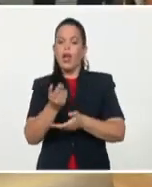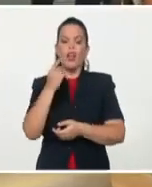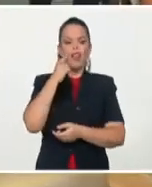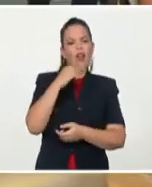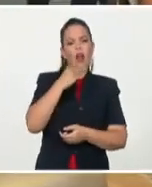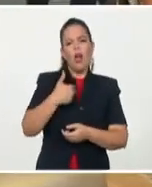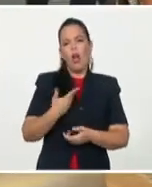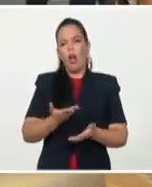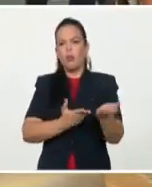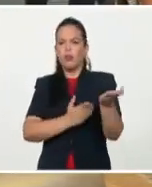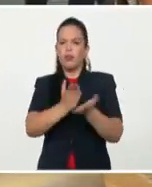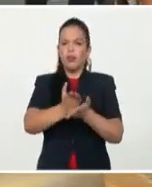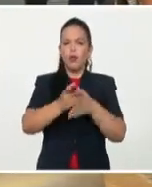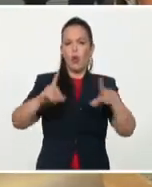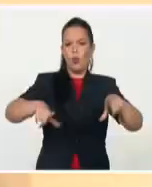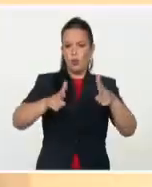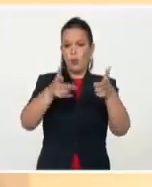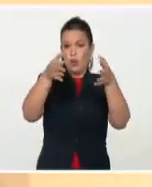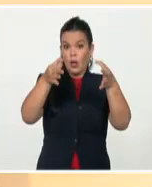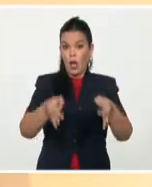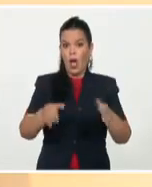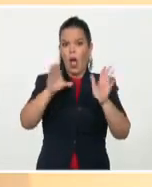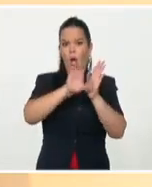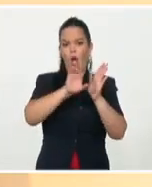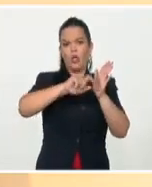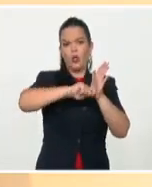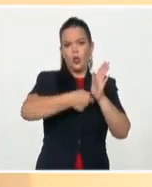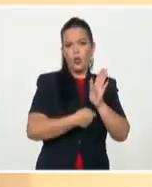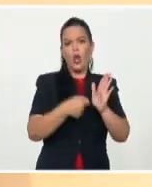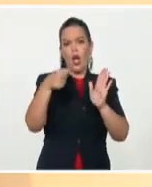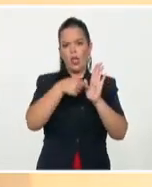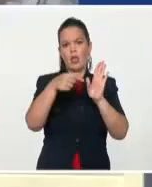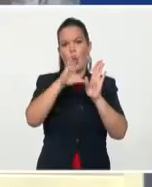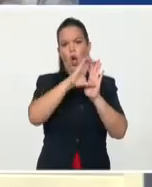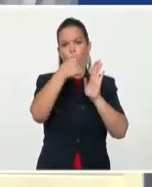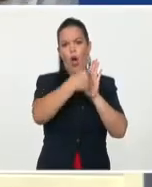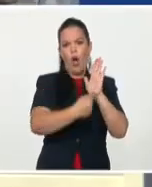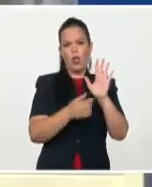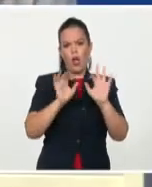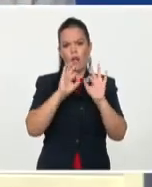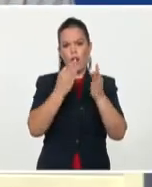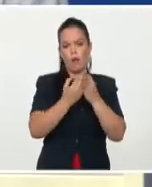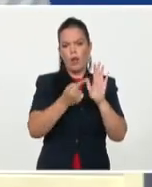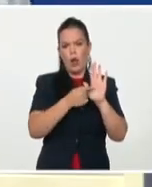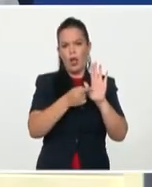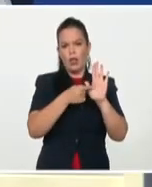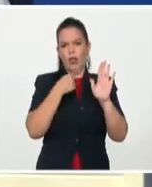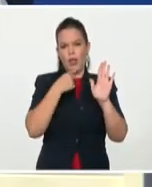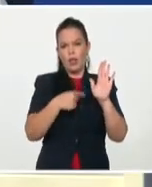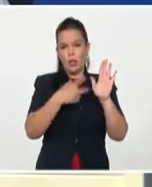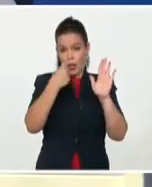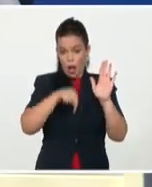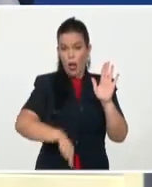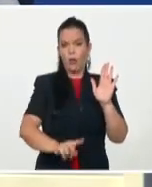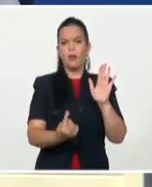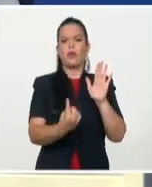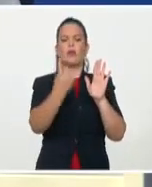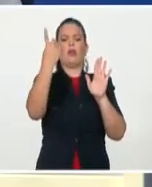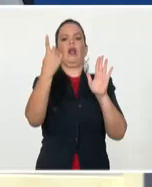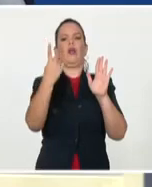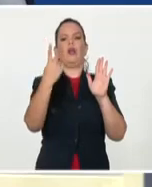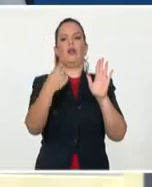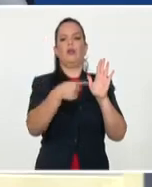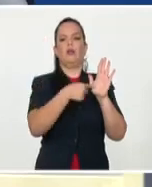en la nueva Constitución cuando de Código de Familia se habla. Una Constitución que explícitamente, por primera vez,